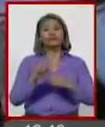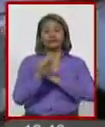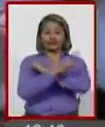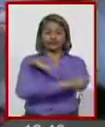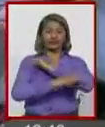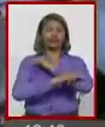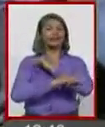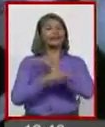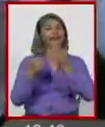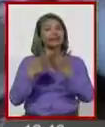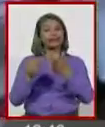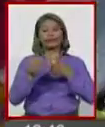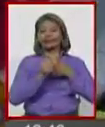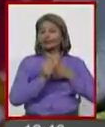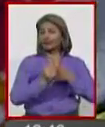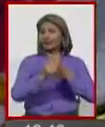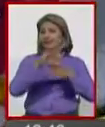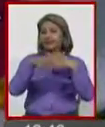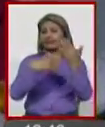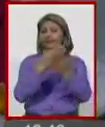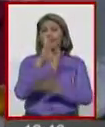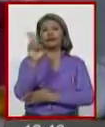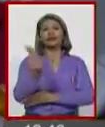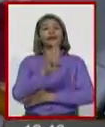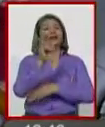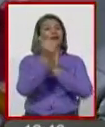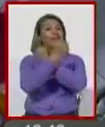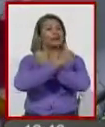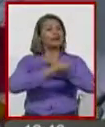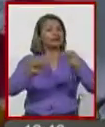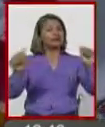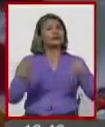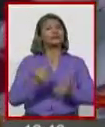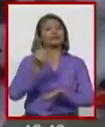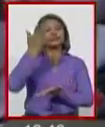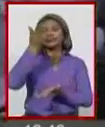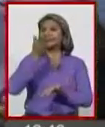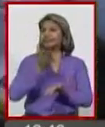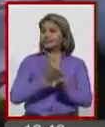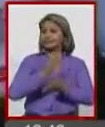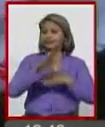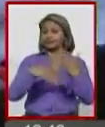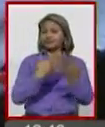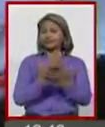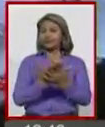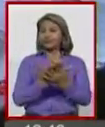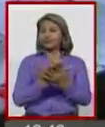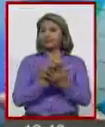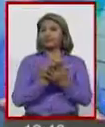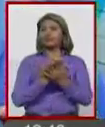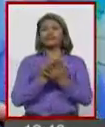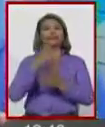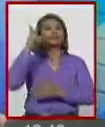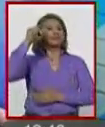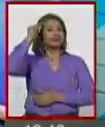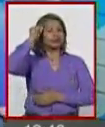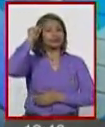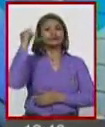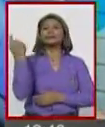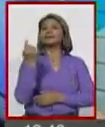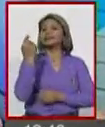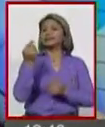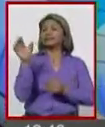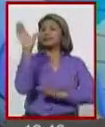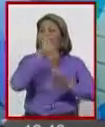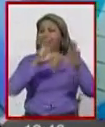nivel nacional que va a conducir a toda la Universidad Gabriel René Moreno a paralizar todos los movimientos de este gobierno que